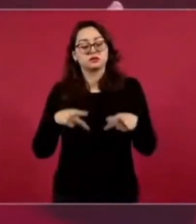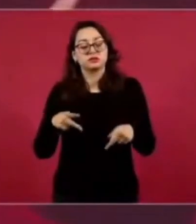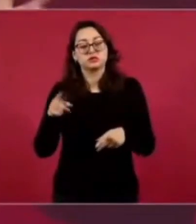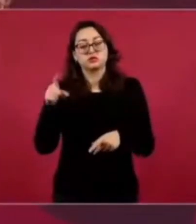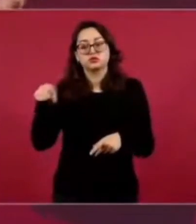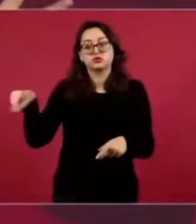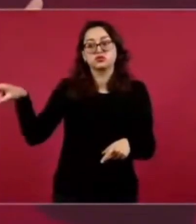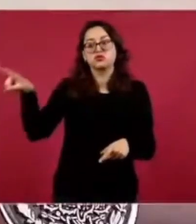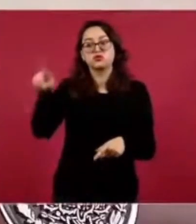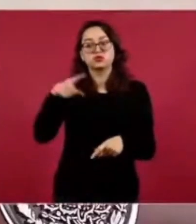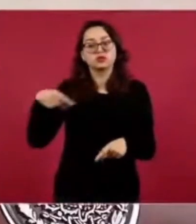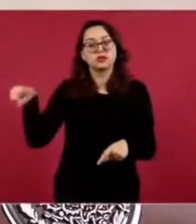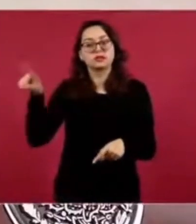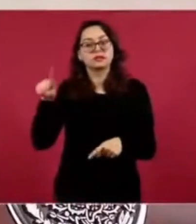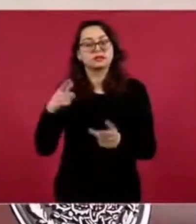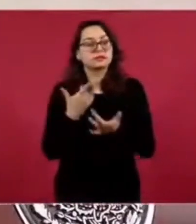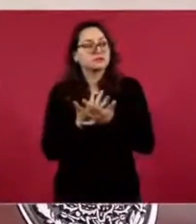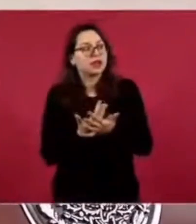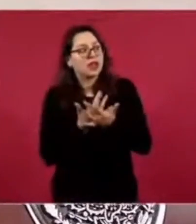los provocadores,